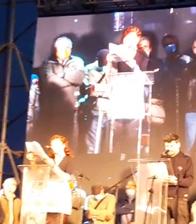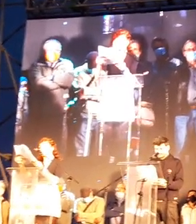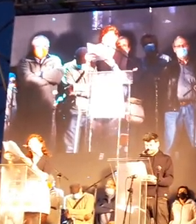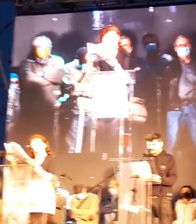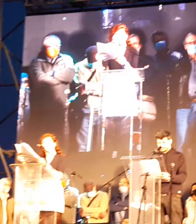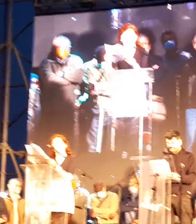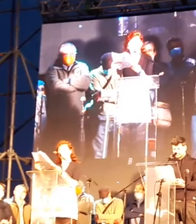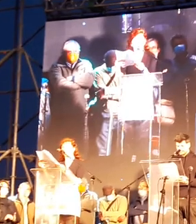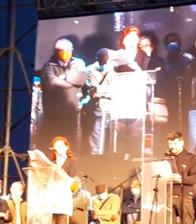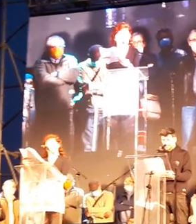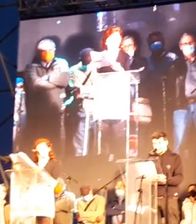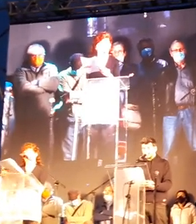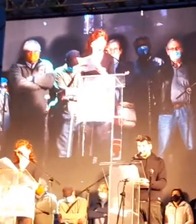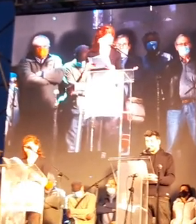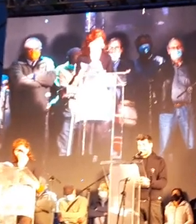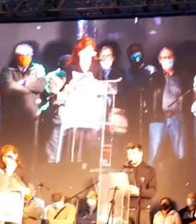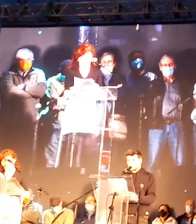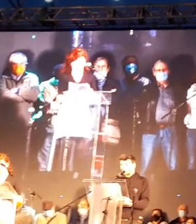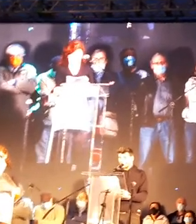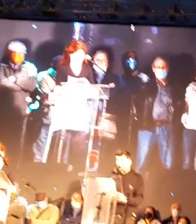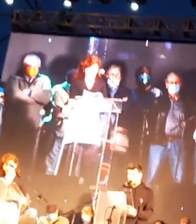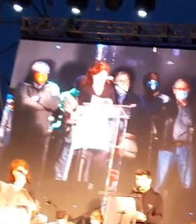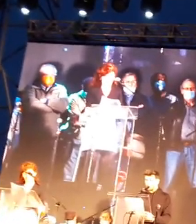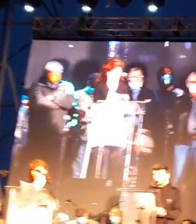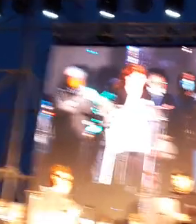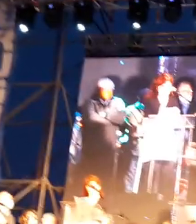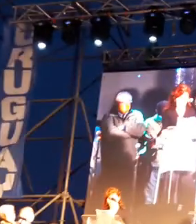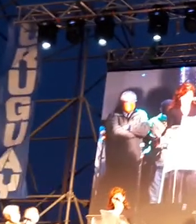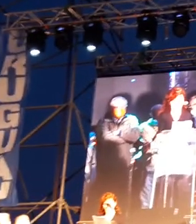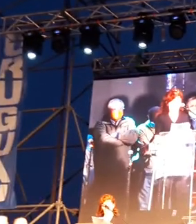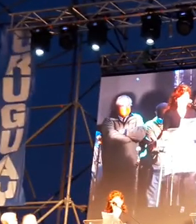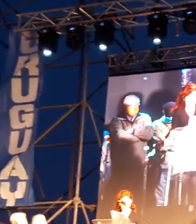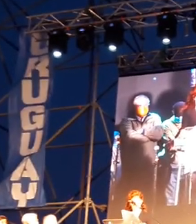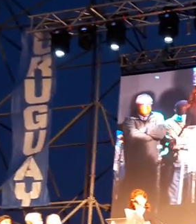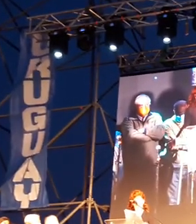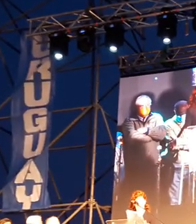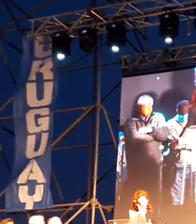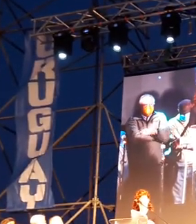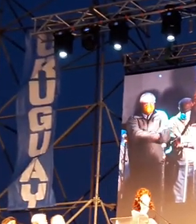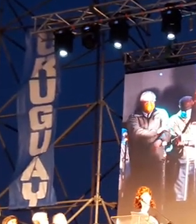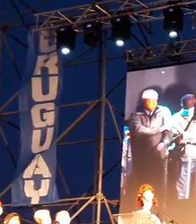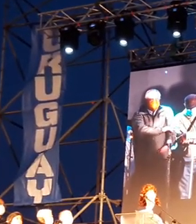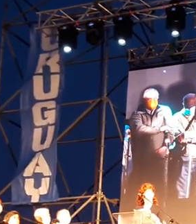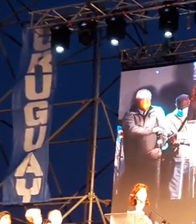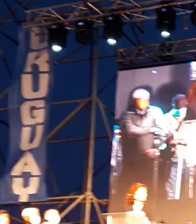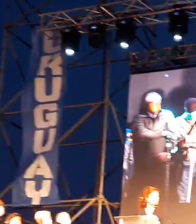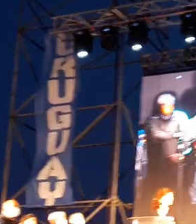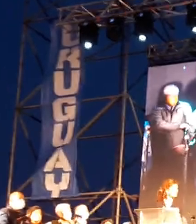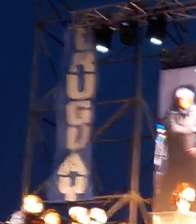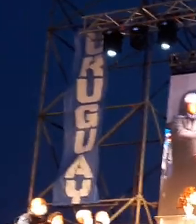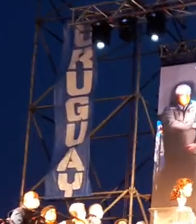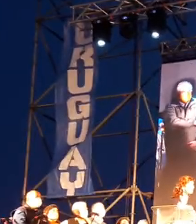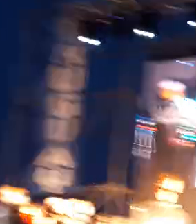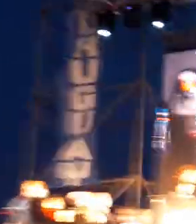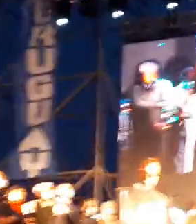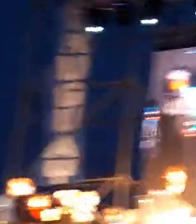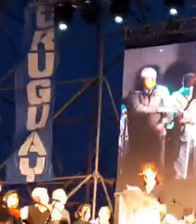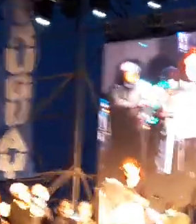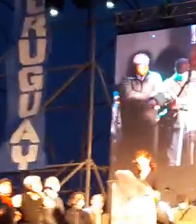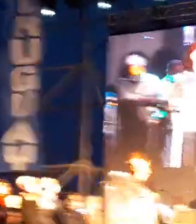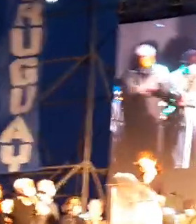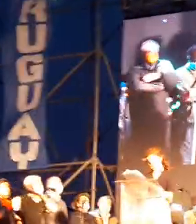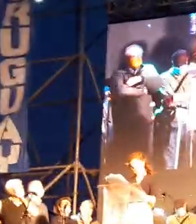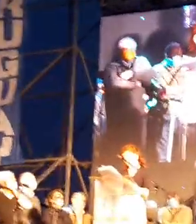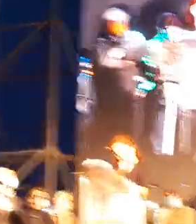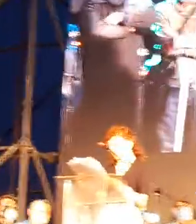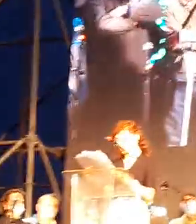pocos beneficiarios de toda la pandemia? Sin embargo, pretenden eliminar políticas de alto impacto social como el subsidio al supergas, la producción de biocombustibles o